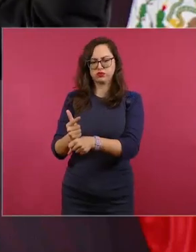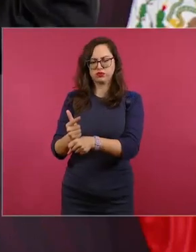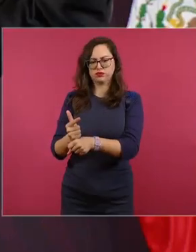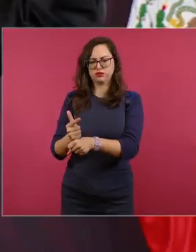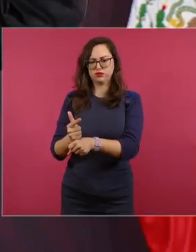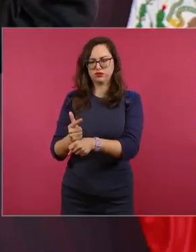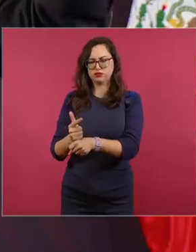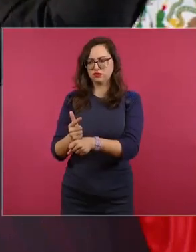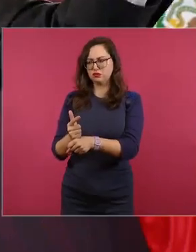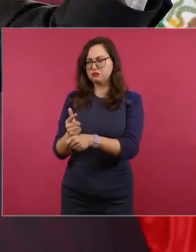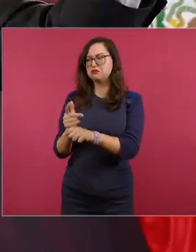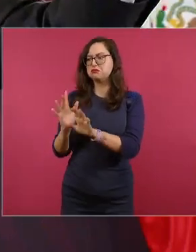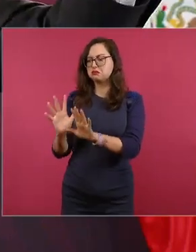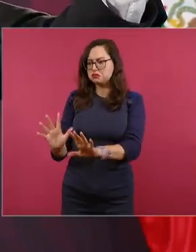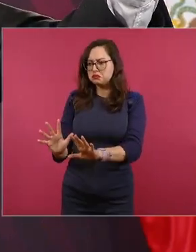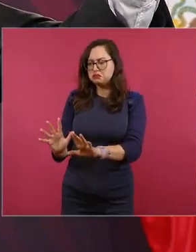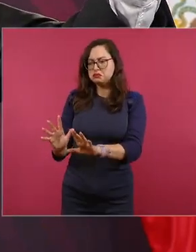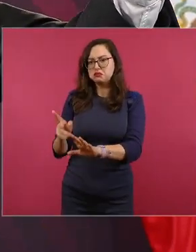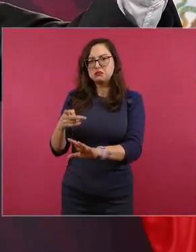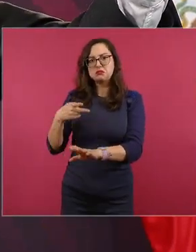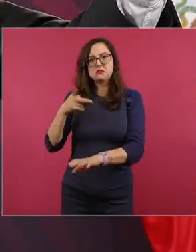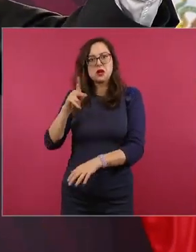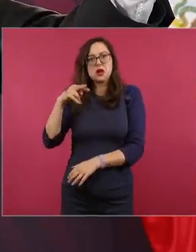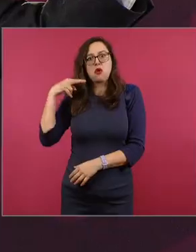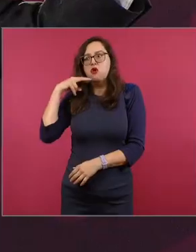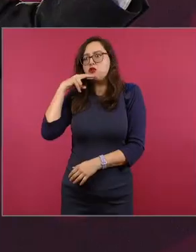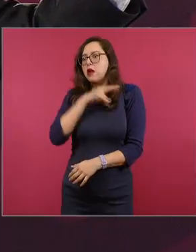nado sincronizado,